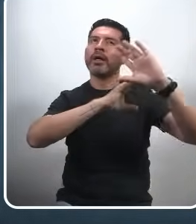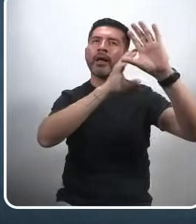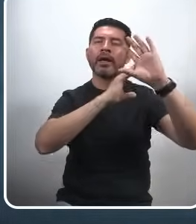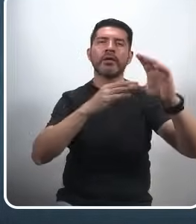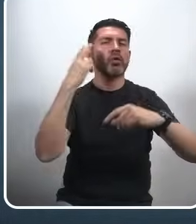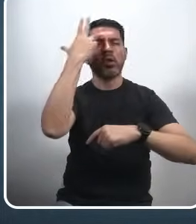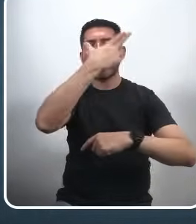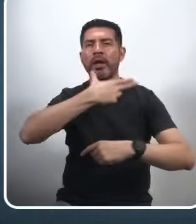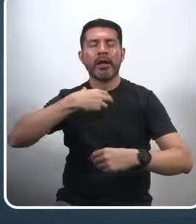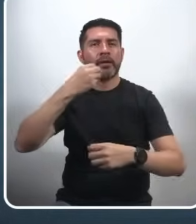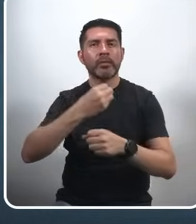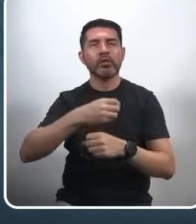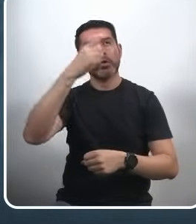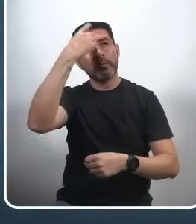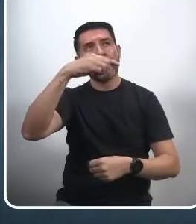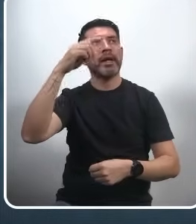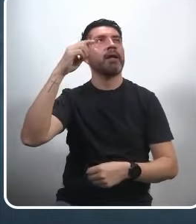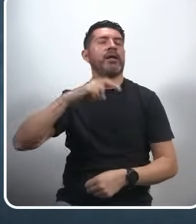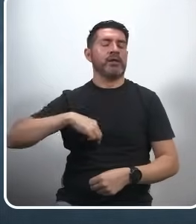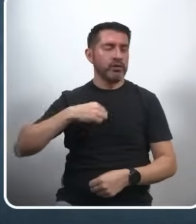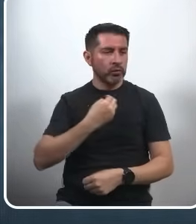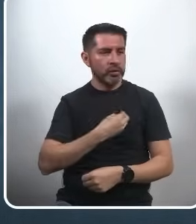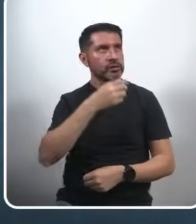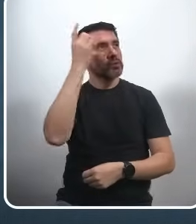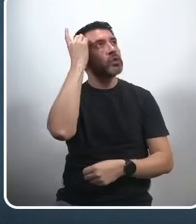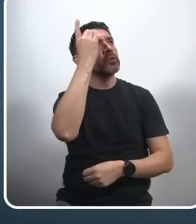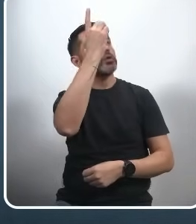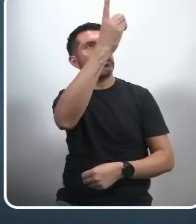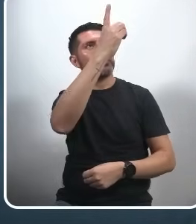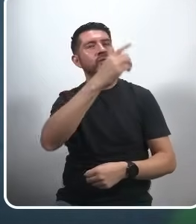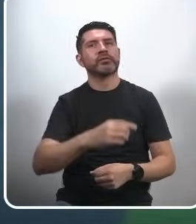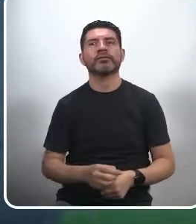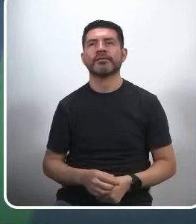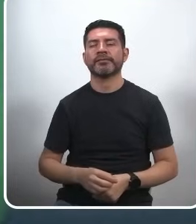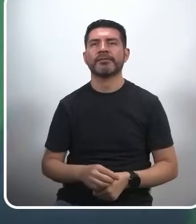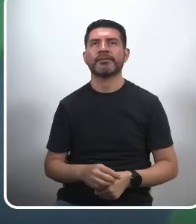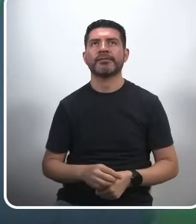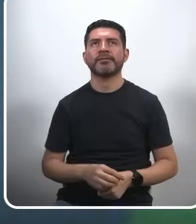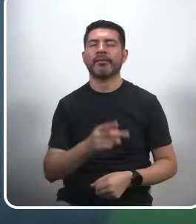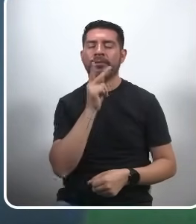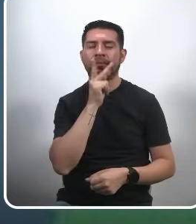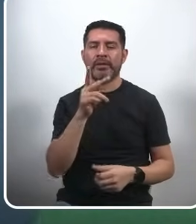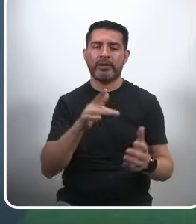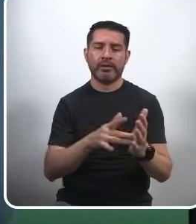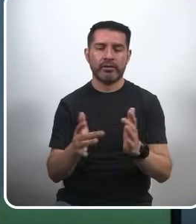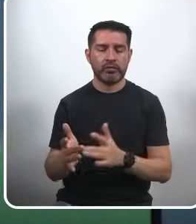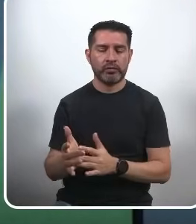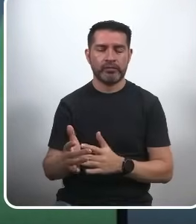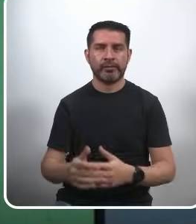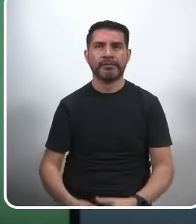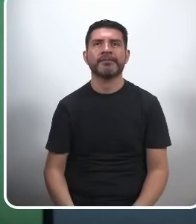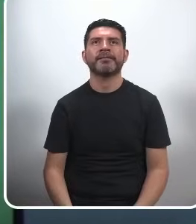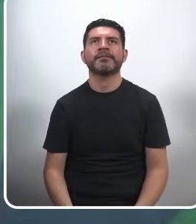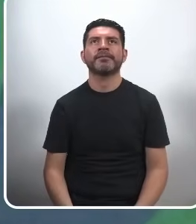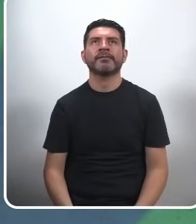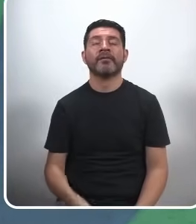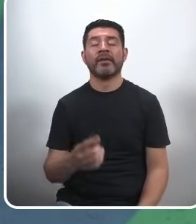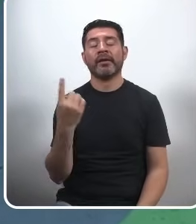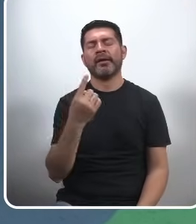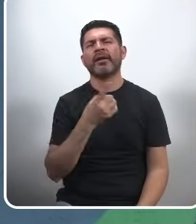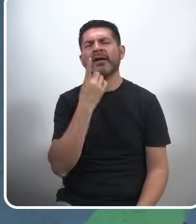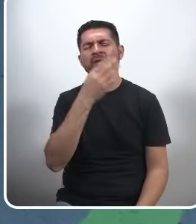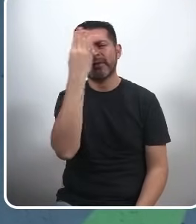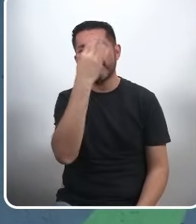para el Dios y Padre de nuestro Señor Jesucristo. ¡Qué extraordinario!, ¿no? Entonces, ¿qué está diciendo acá? Dice